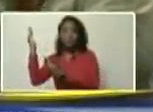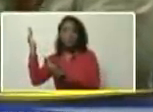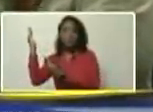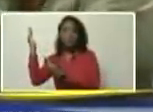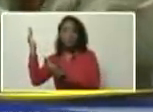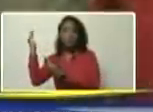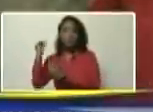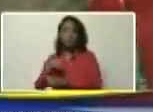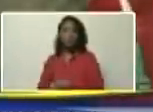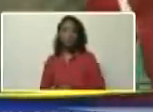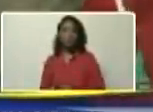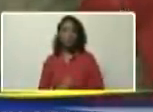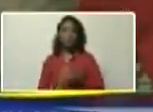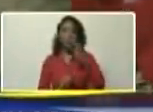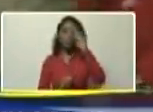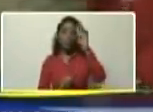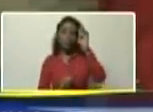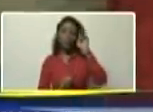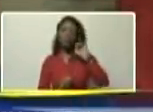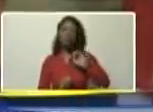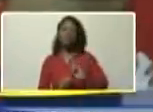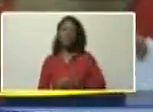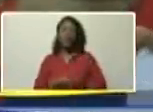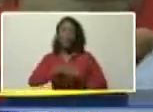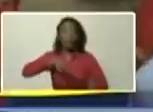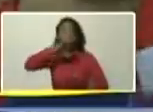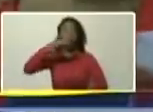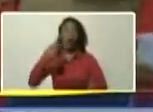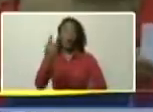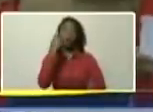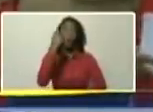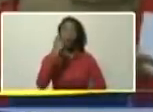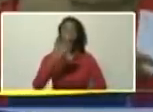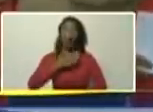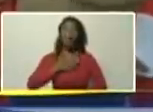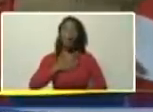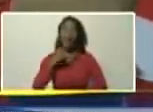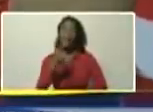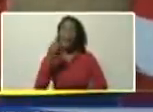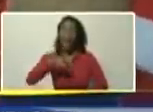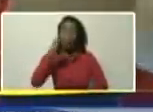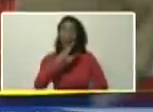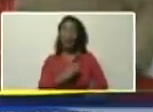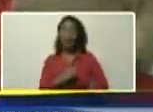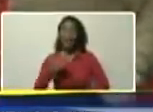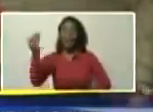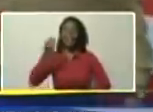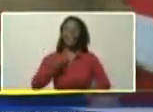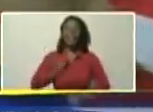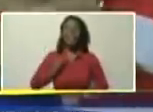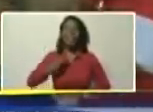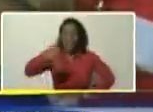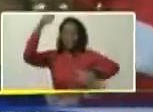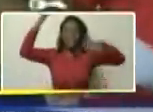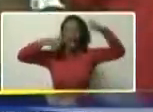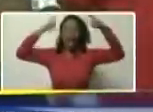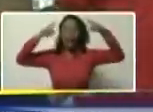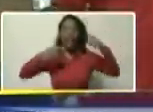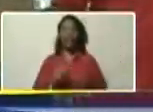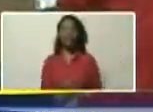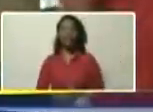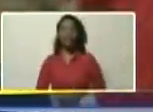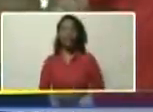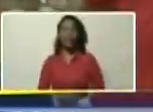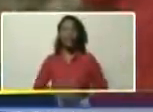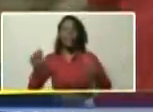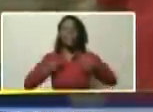Del alma, lo primero que me sale decir en Barinas es ¡Que viva Chávez!